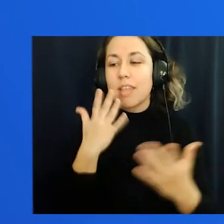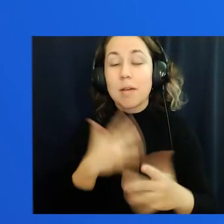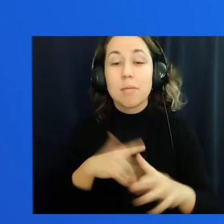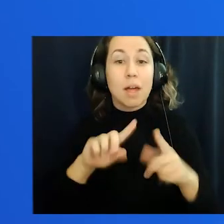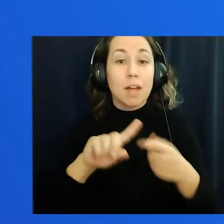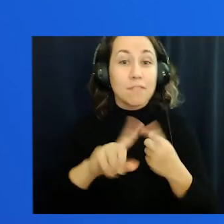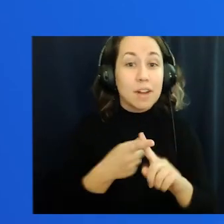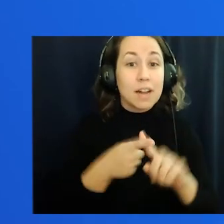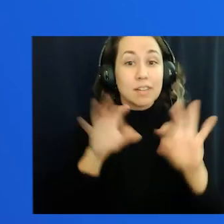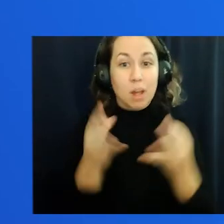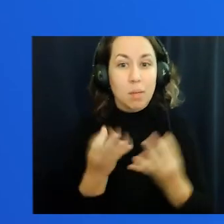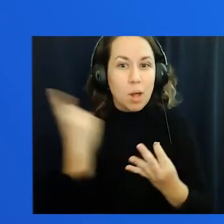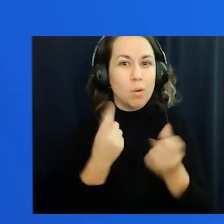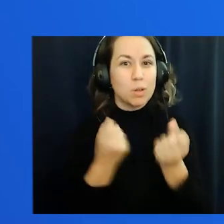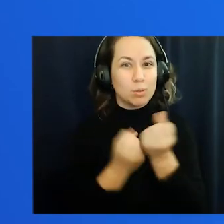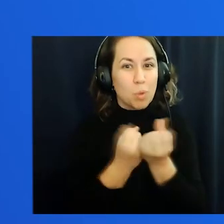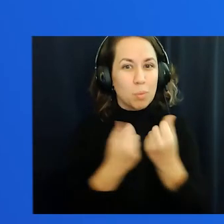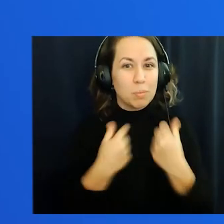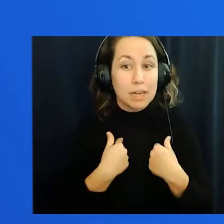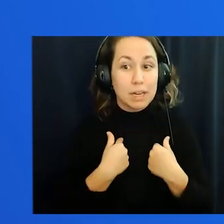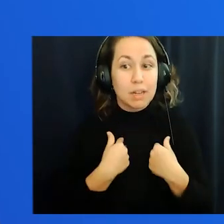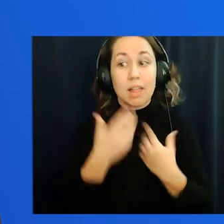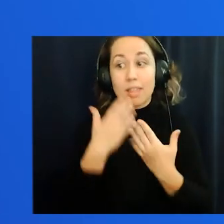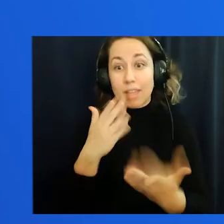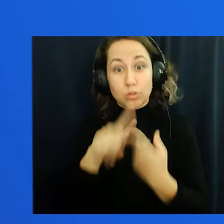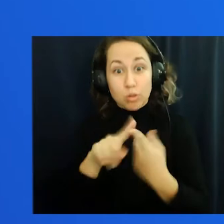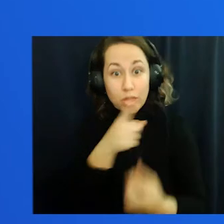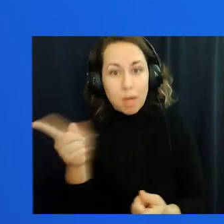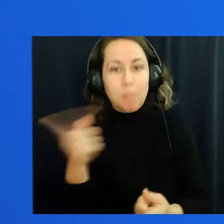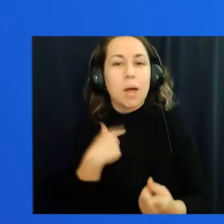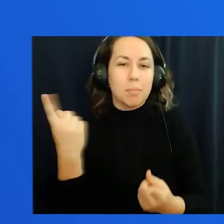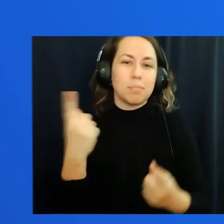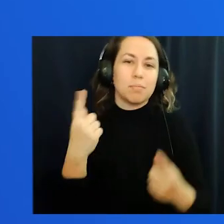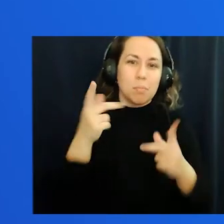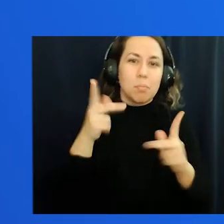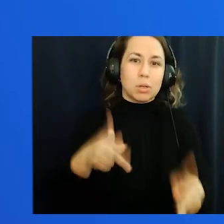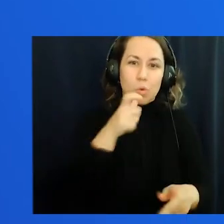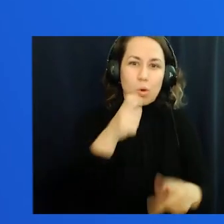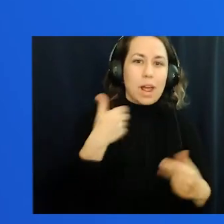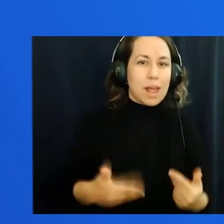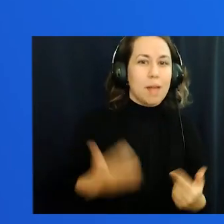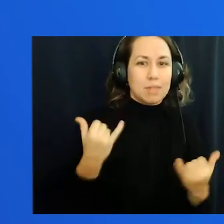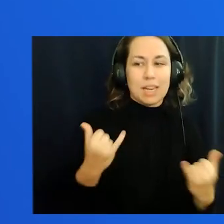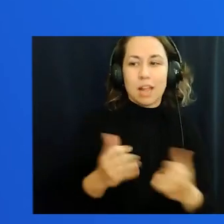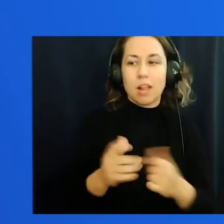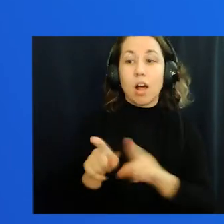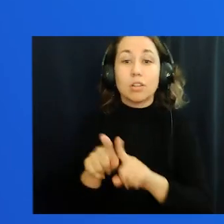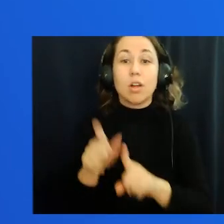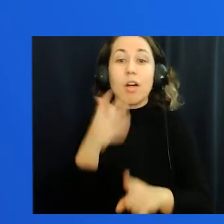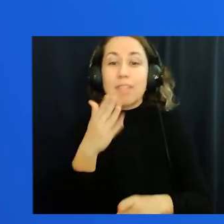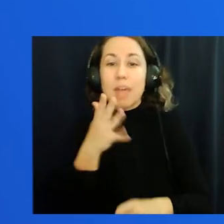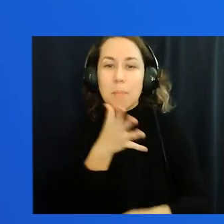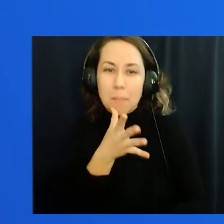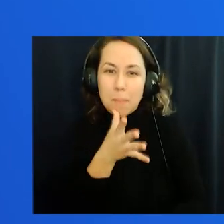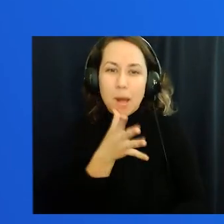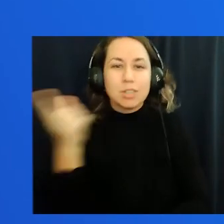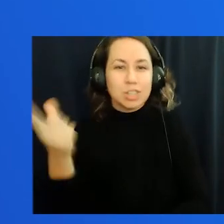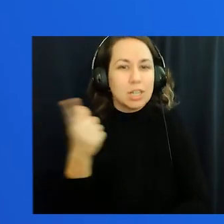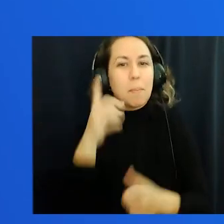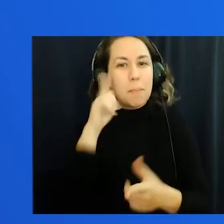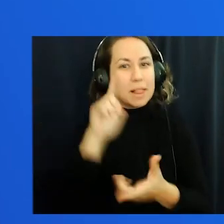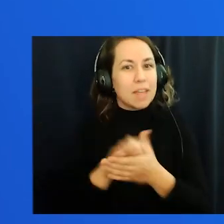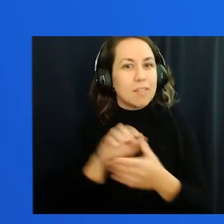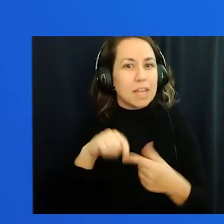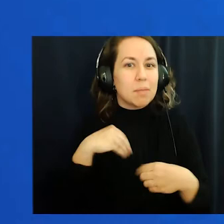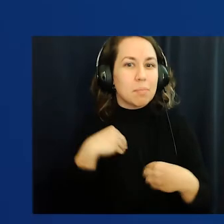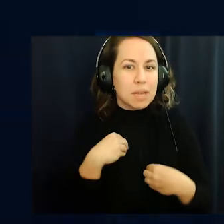Quiero agradecer a mis familiares y amigos por apoyarme porque gracias a ellos soy la persona que soy hoy. Principalmente gracias a mi mamá por creer en mí y no darse